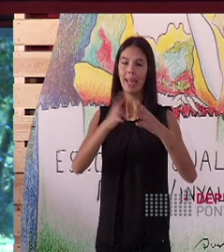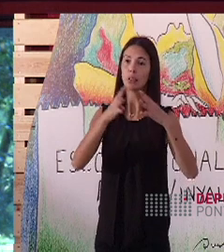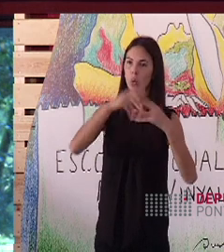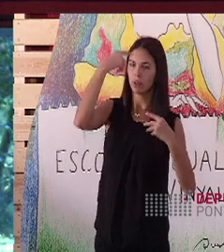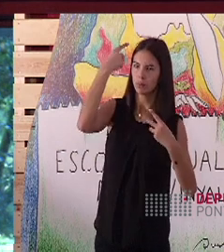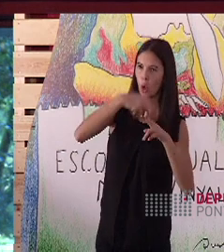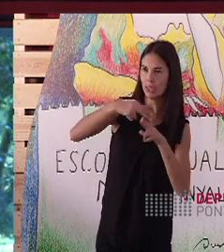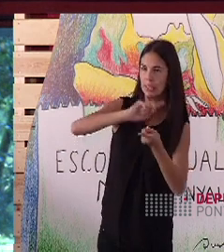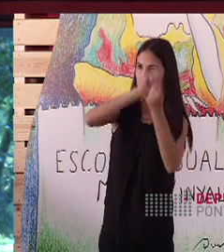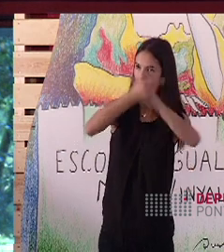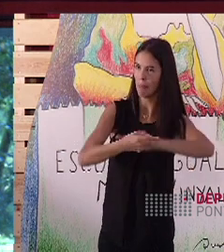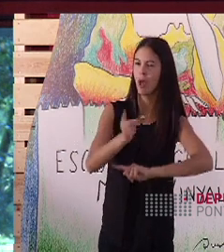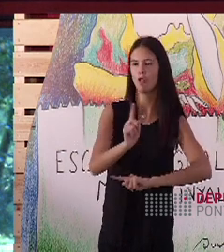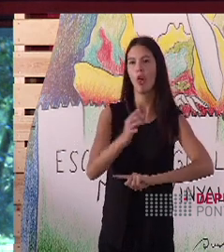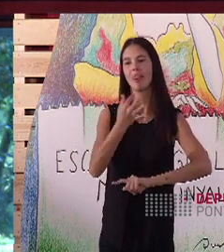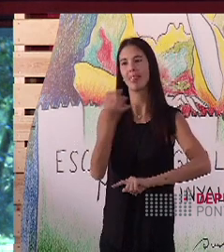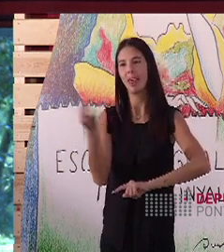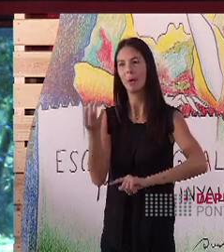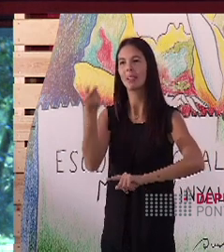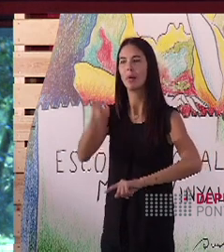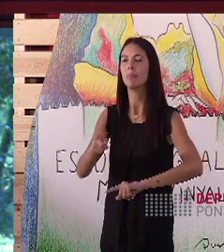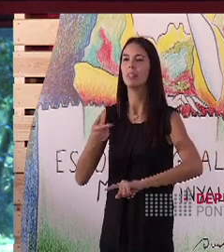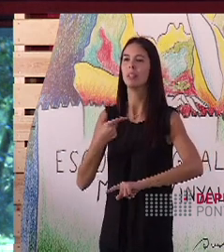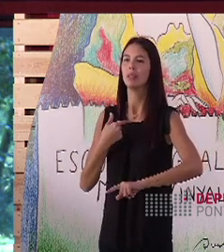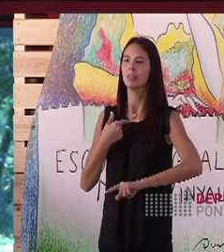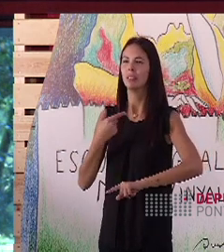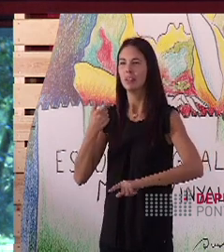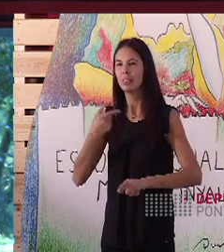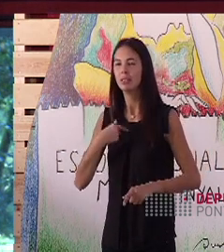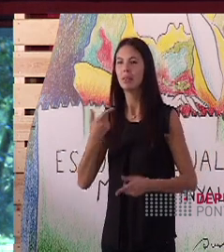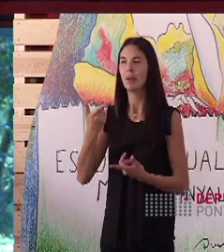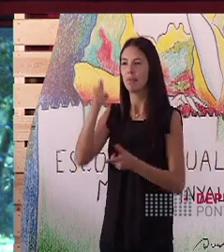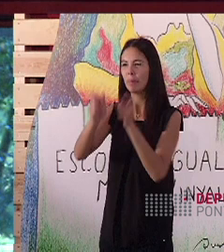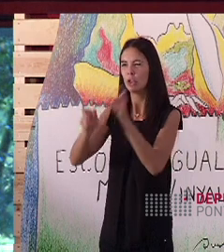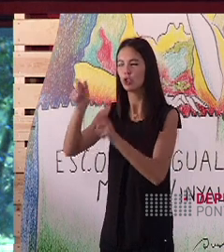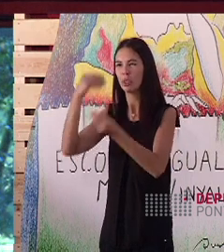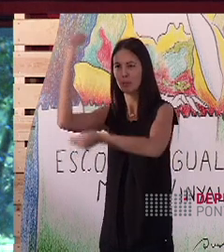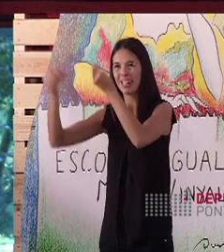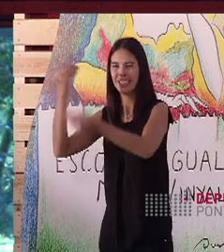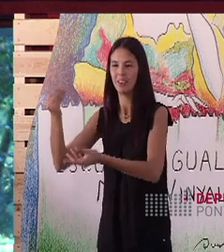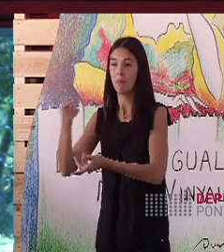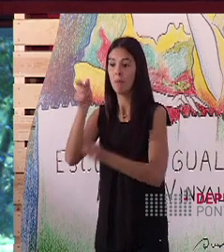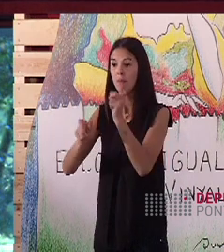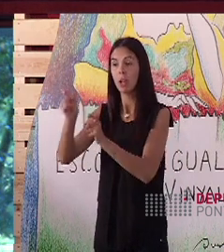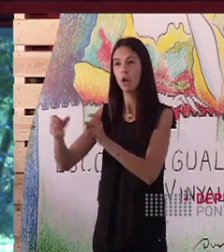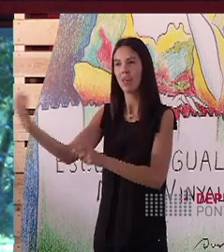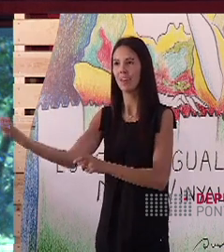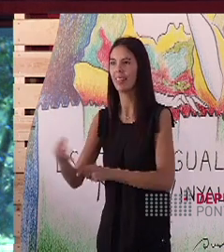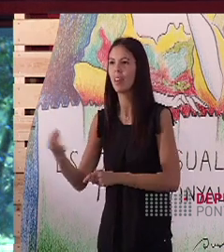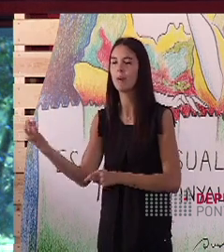estructuras políticas, tenemos que cambiar también la subjetividad de los individuos. Los individuos tienen que